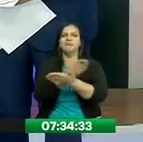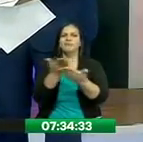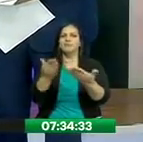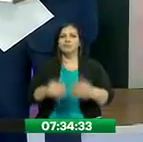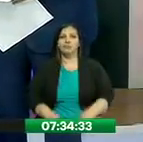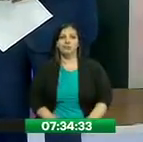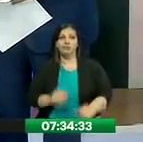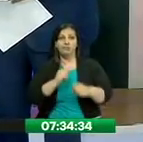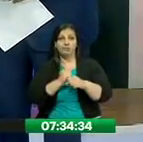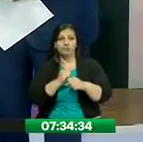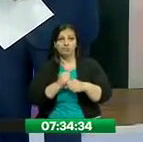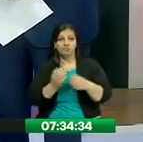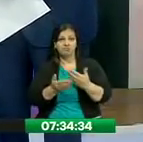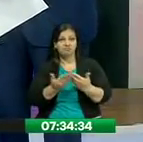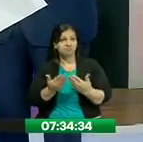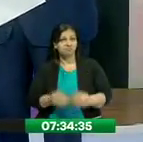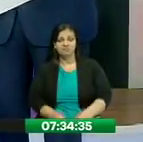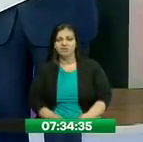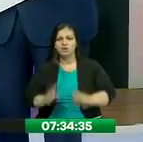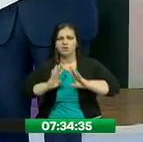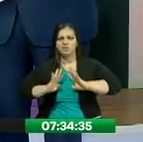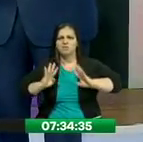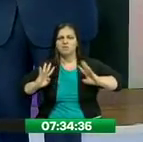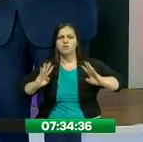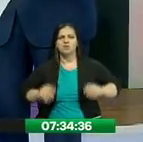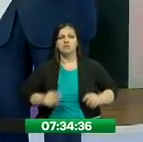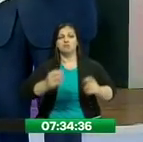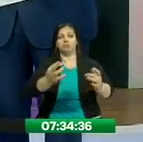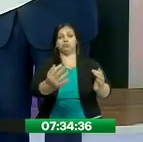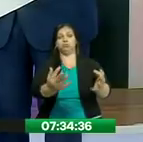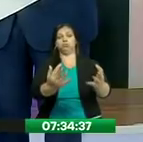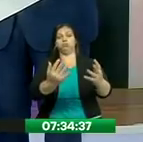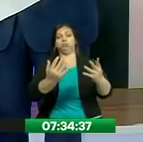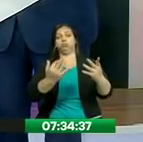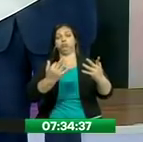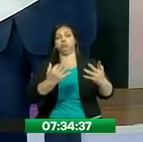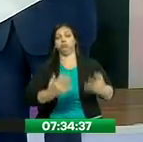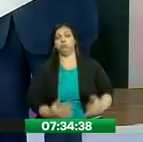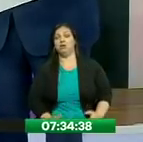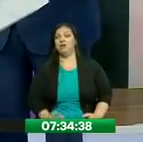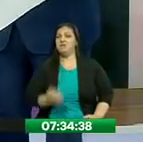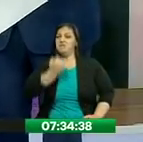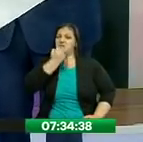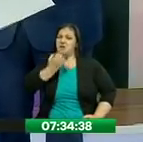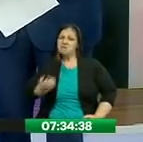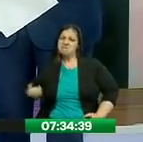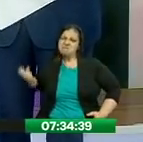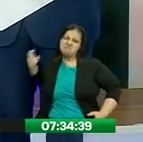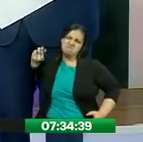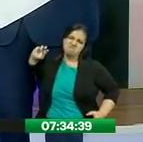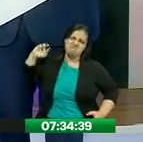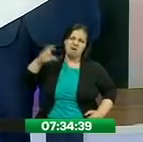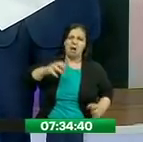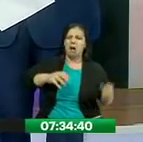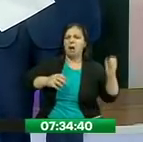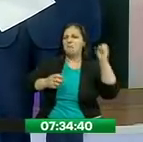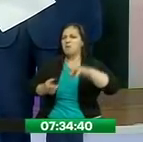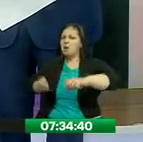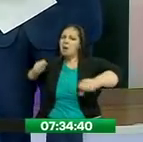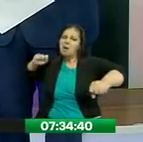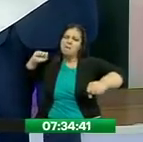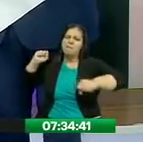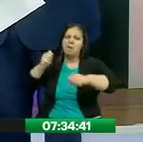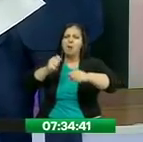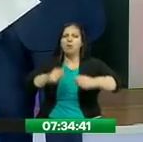vidas precisamente cuando la gente o el país necesitaba indudablemente paz, ¿no? Que haya esta paz, que se restablezca